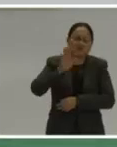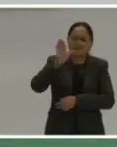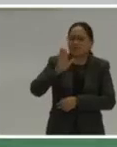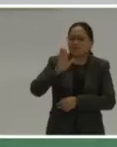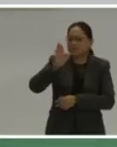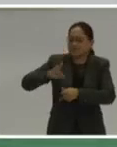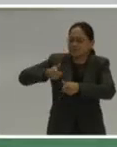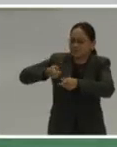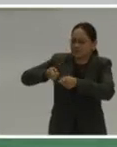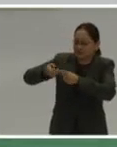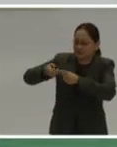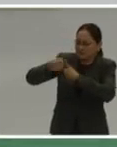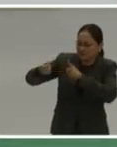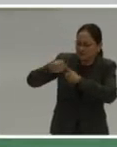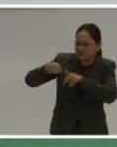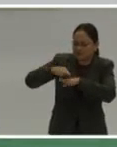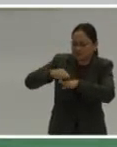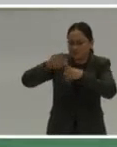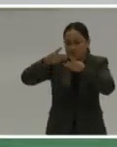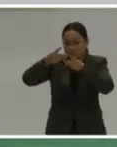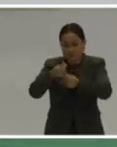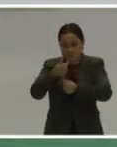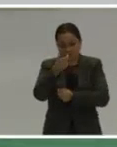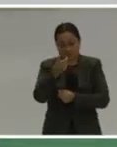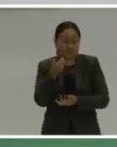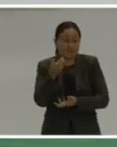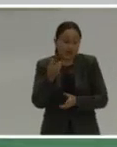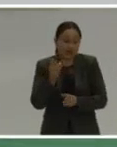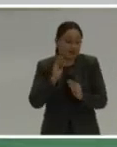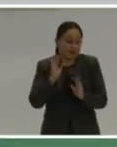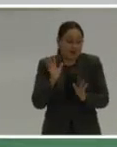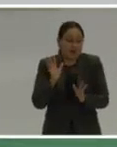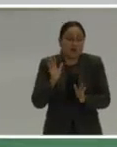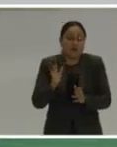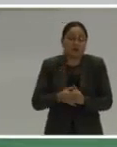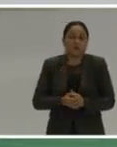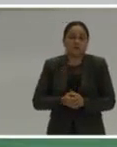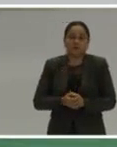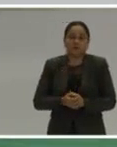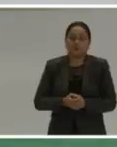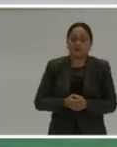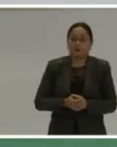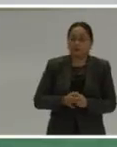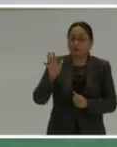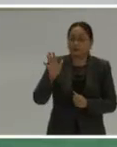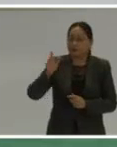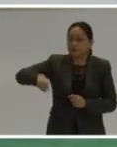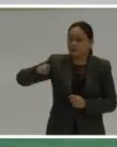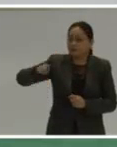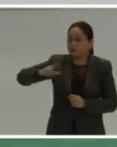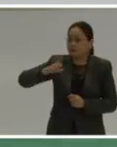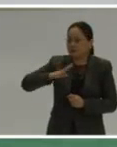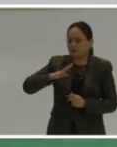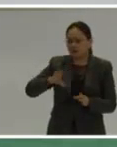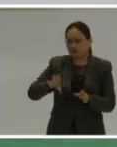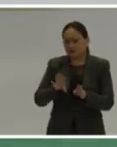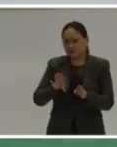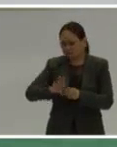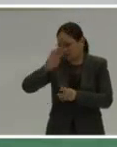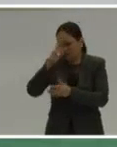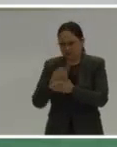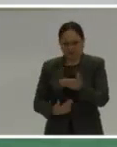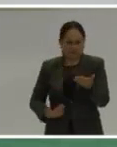el gasto económico, ¿sí? Ah, pues les hacen juicios, una violencia,